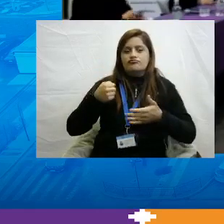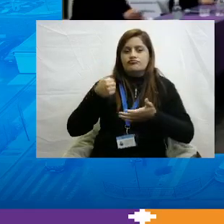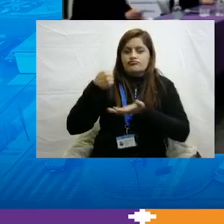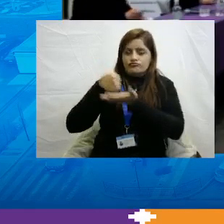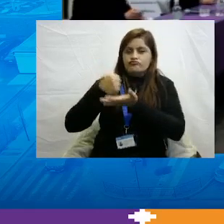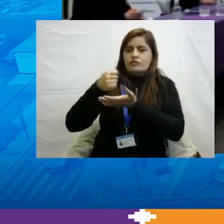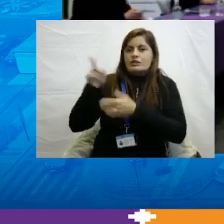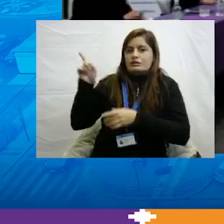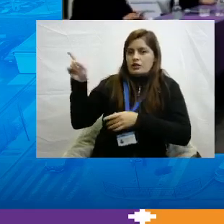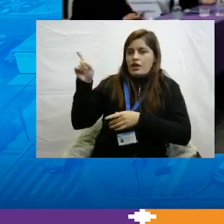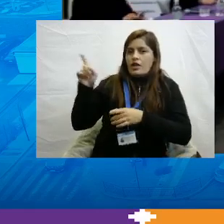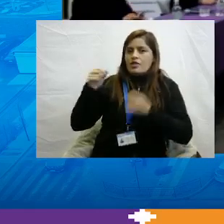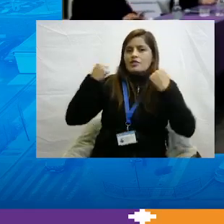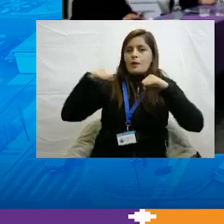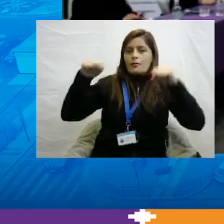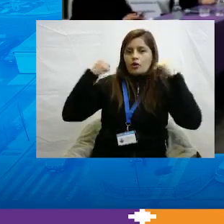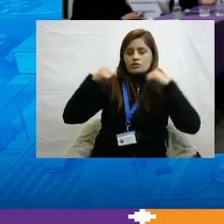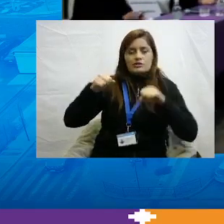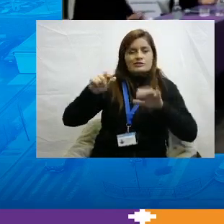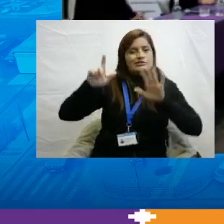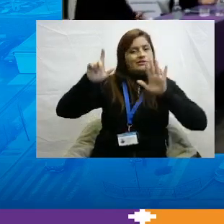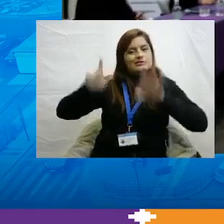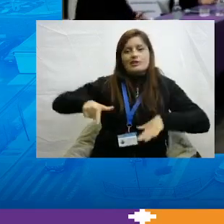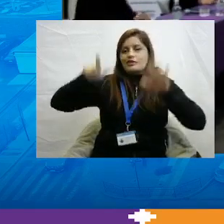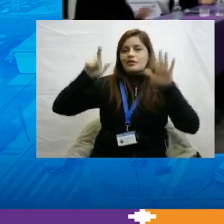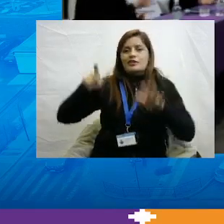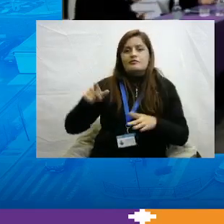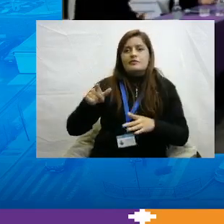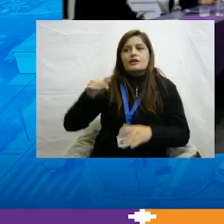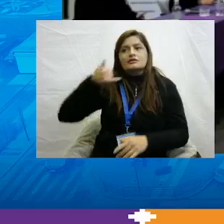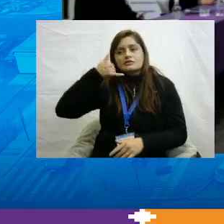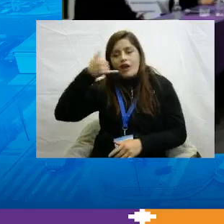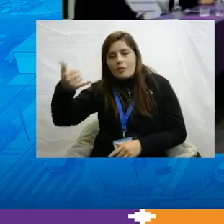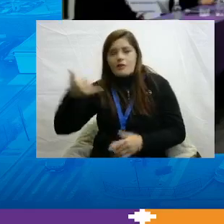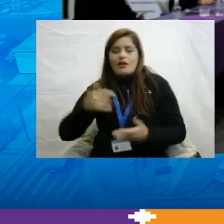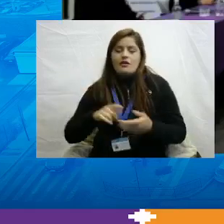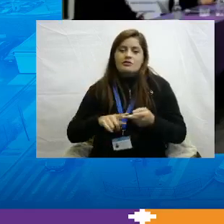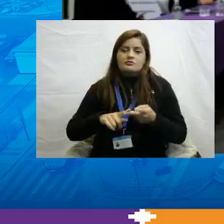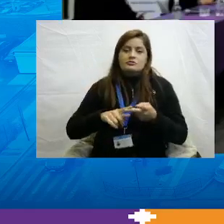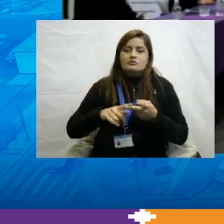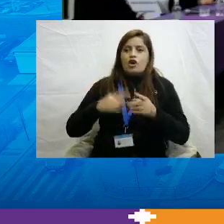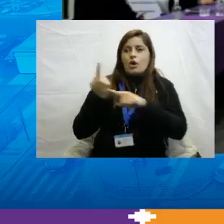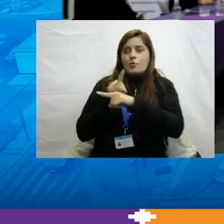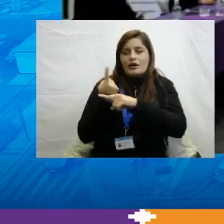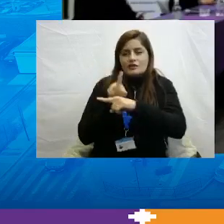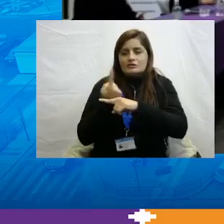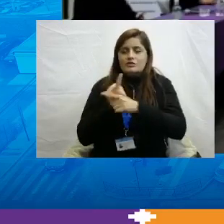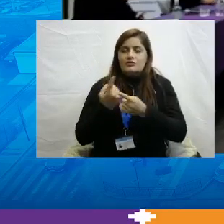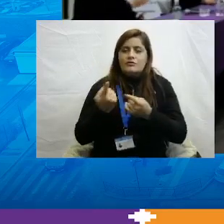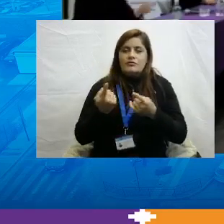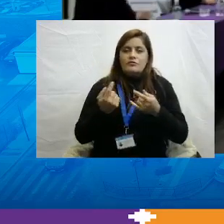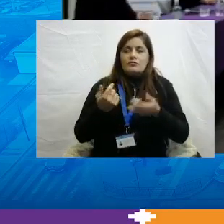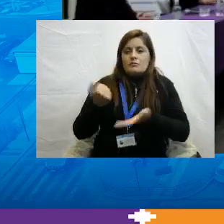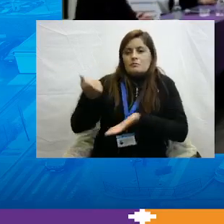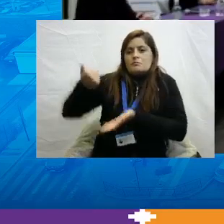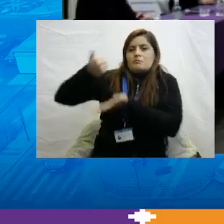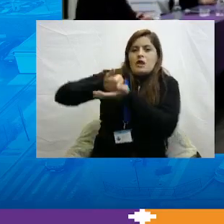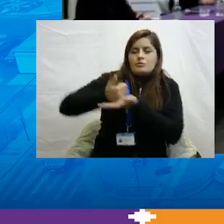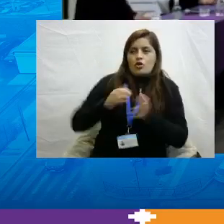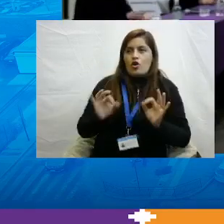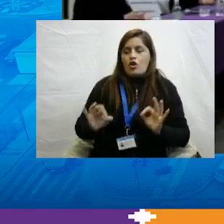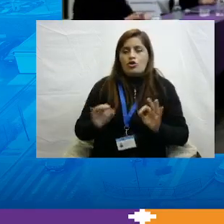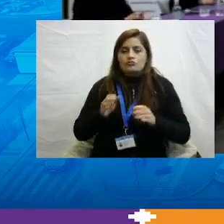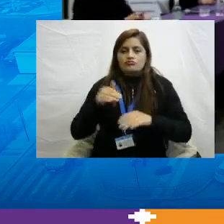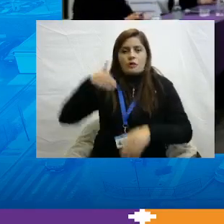de deportes se ha portado un 7, tanto desde el contacto, el acercamiento, tramitar en algunos casos los premios, el traslado, así